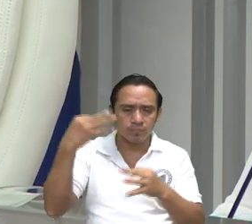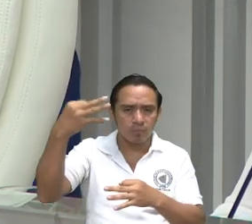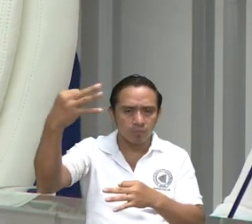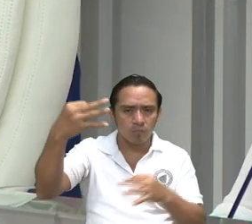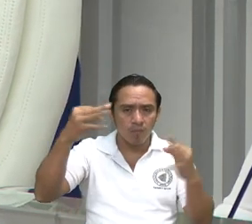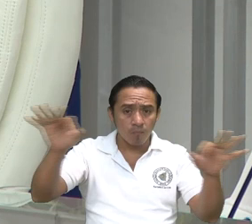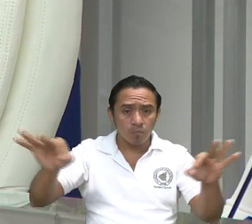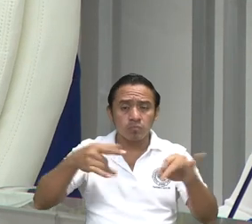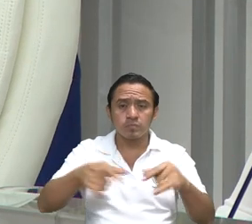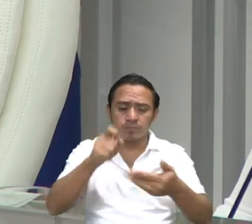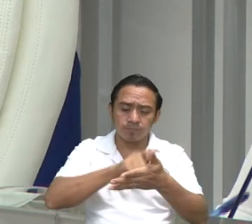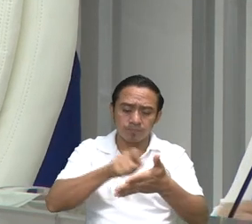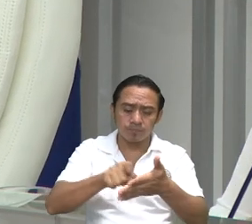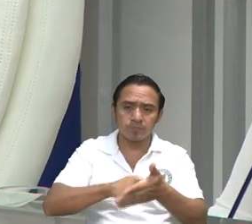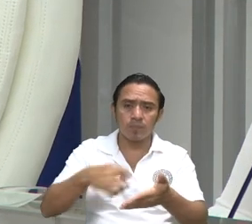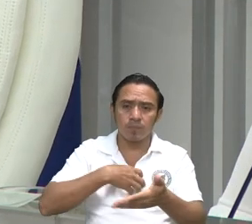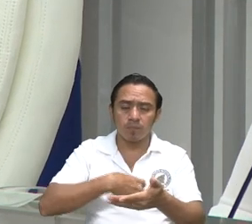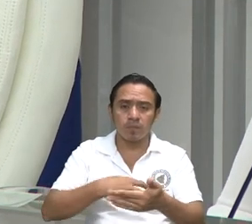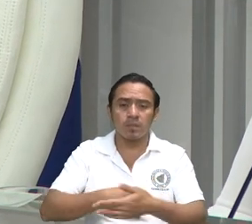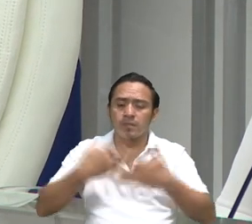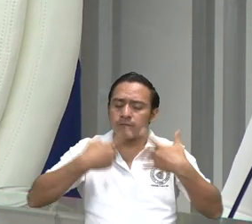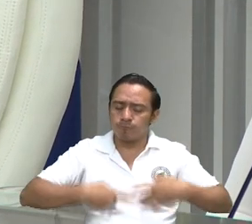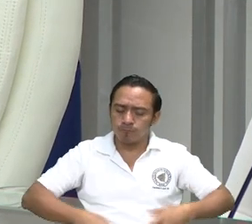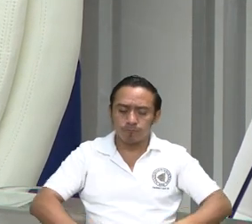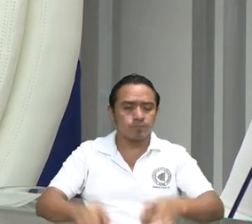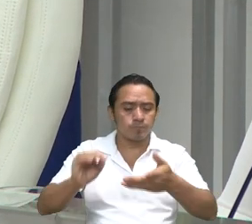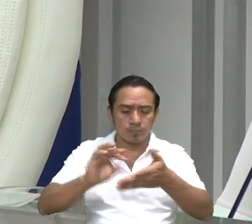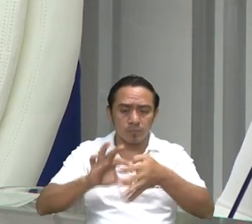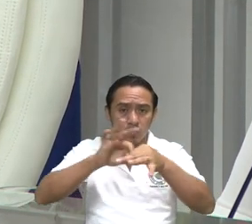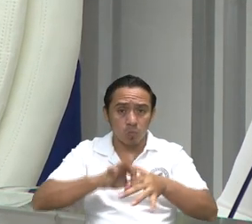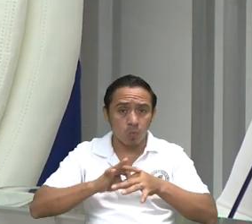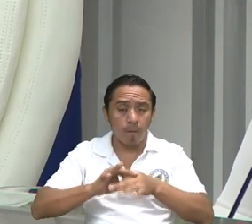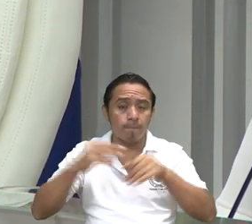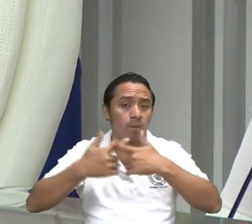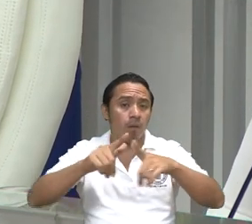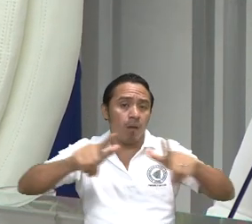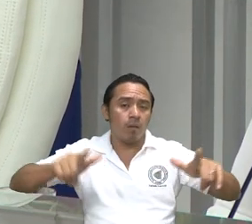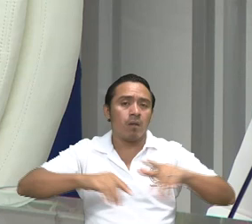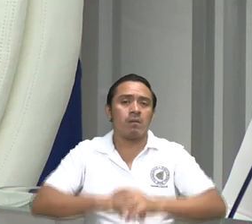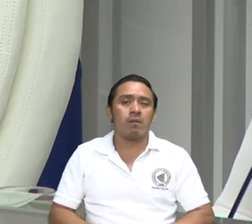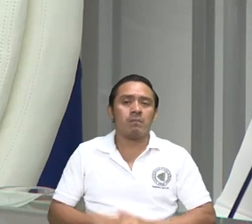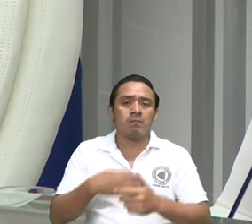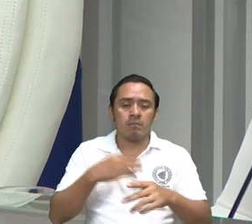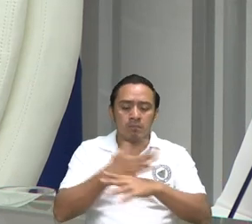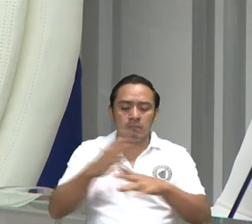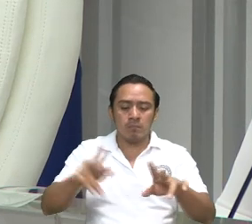obras literarias el espíritu de dignidad, unidad y libertad de los